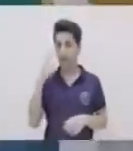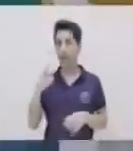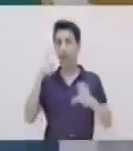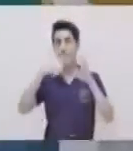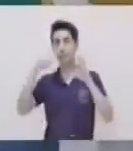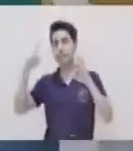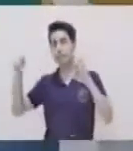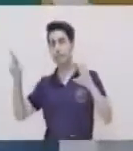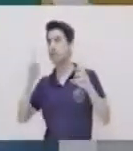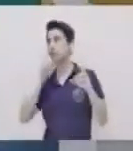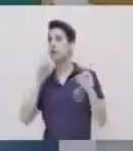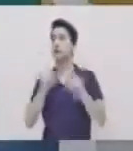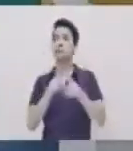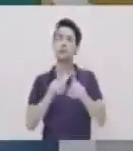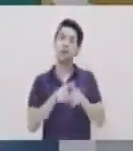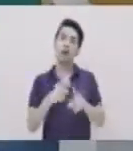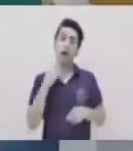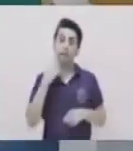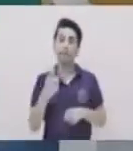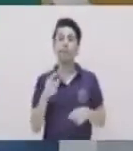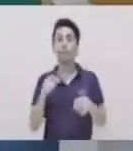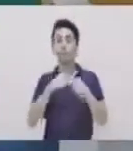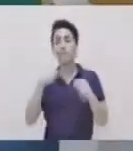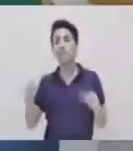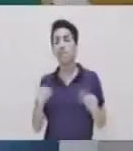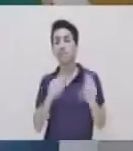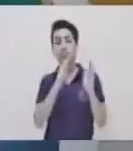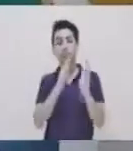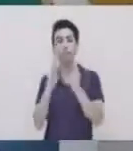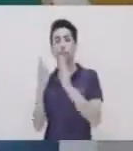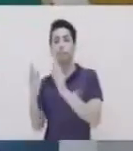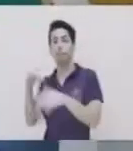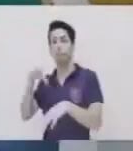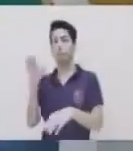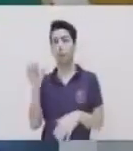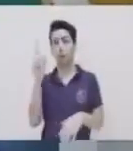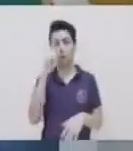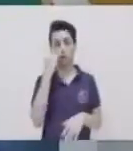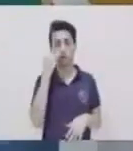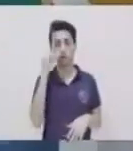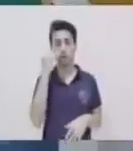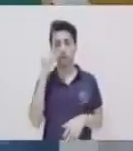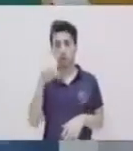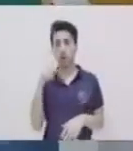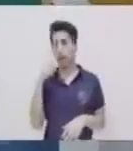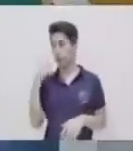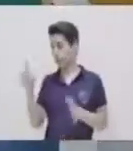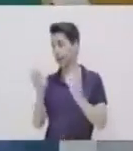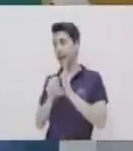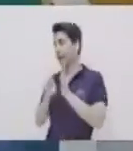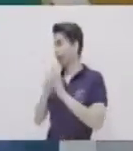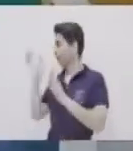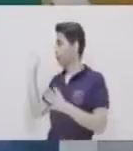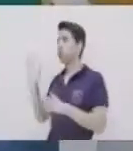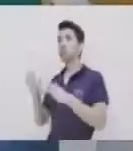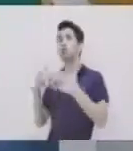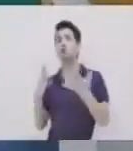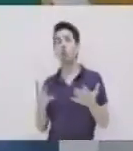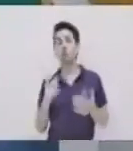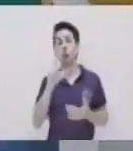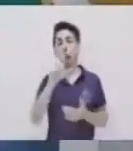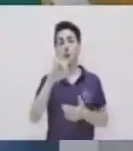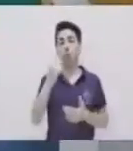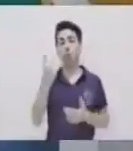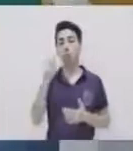Vamos a seguir viendo el tema de medidas de posición. Entonces veamos unos ejemplos acerca de cómo se aplican los